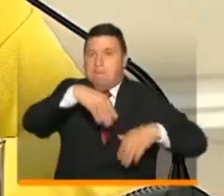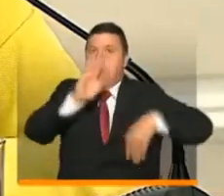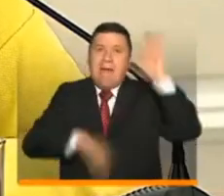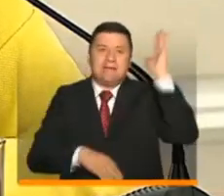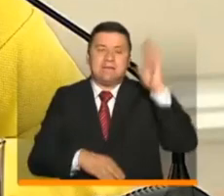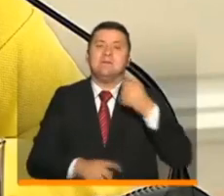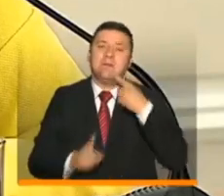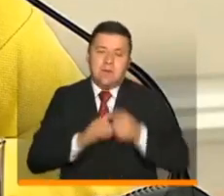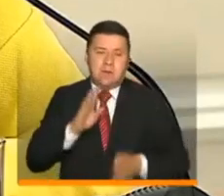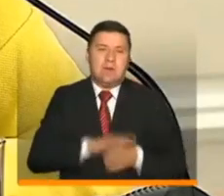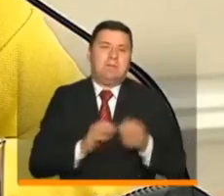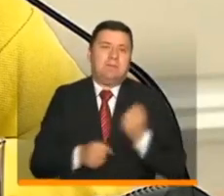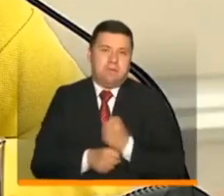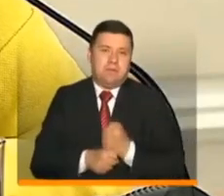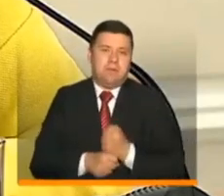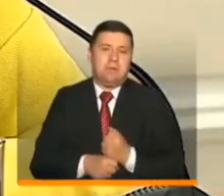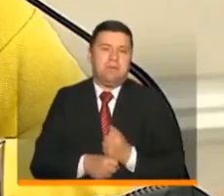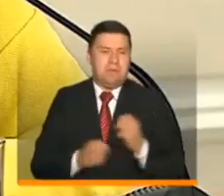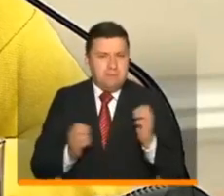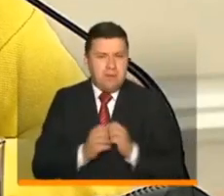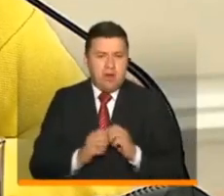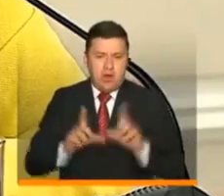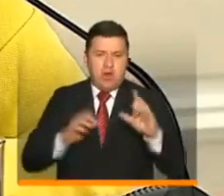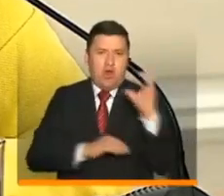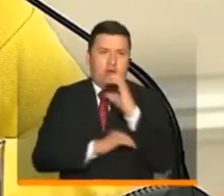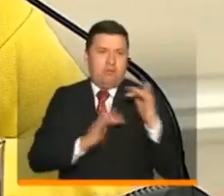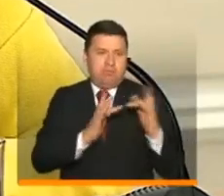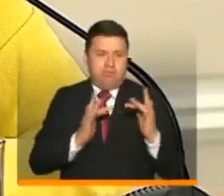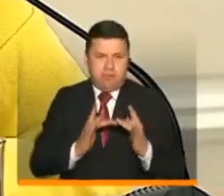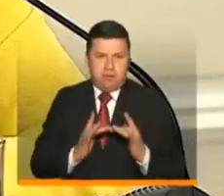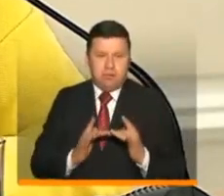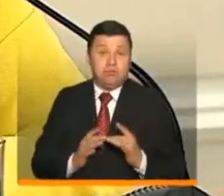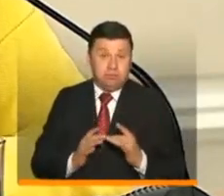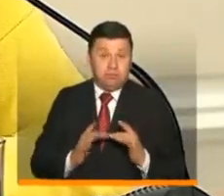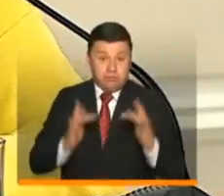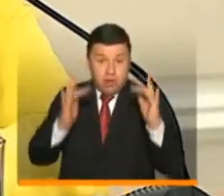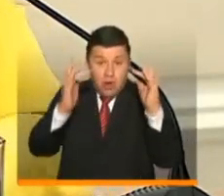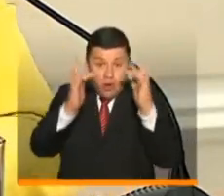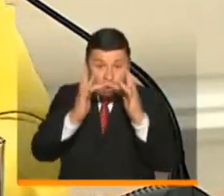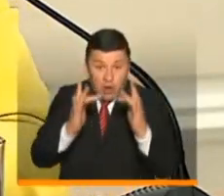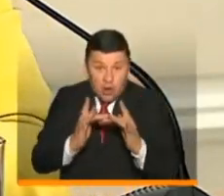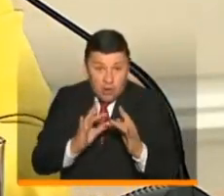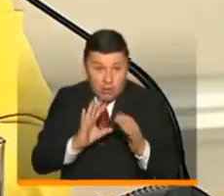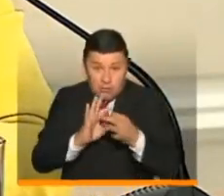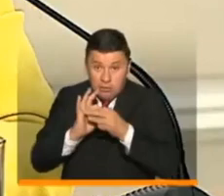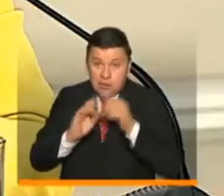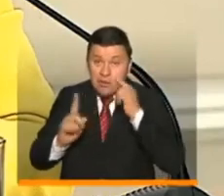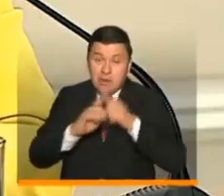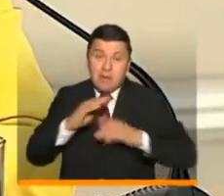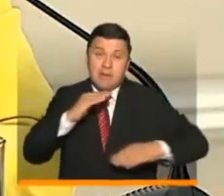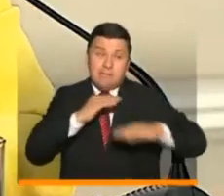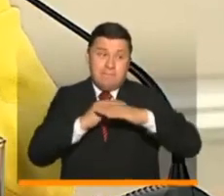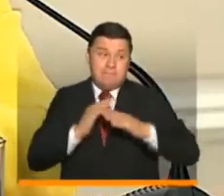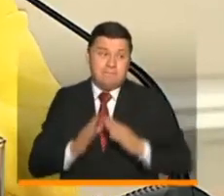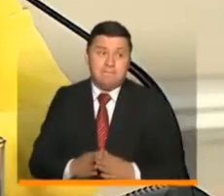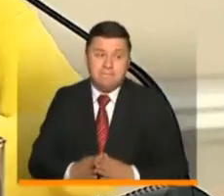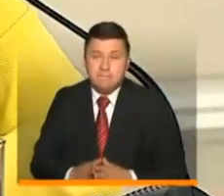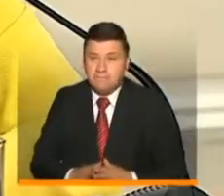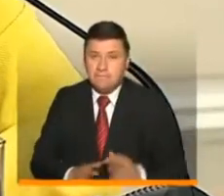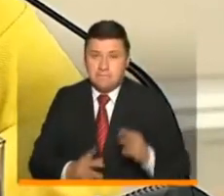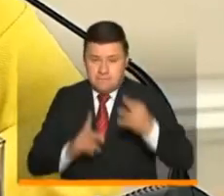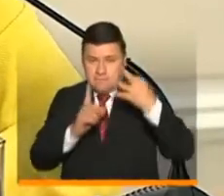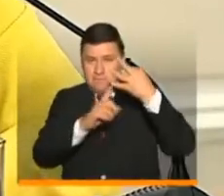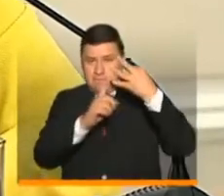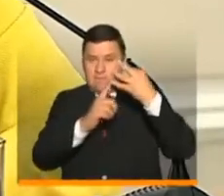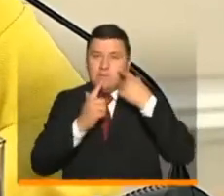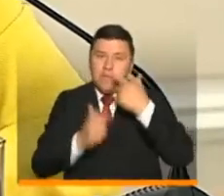seguimos trabajando para tener al país conectado, porque la conectividad es equidad. Como una tercera